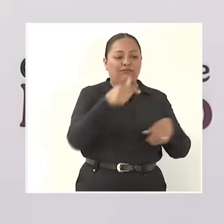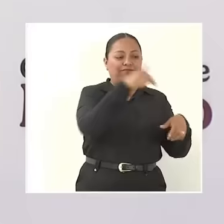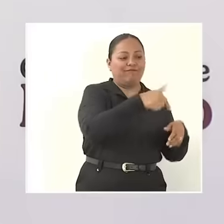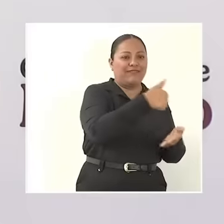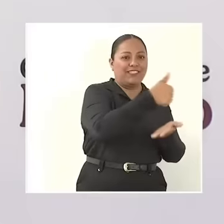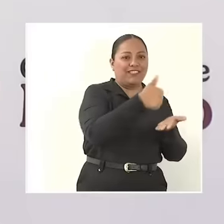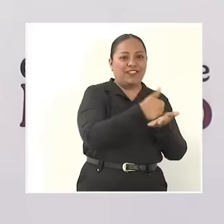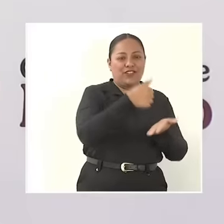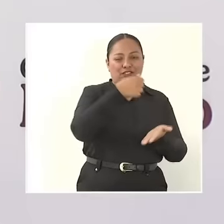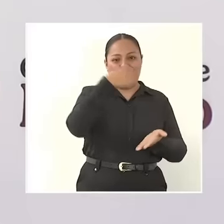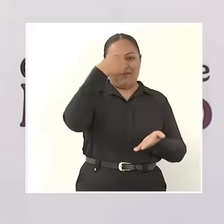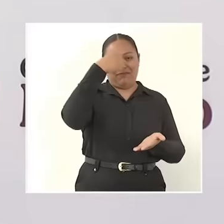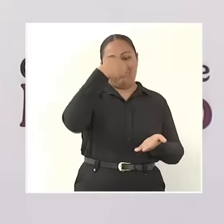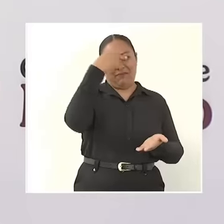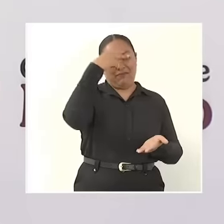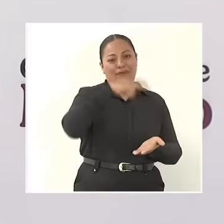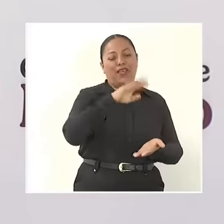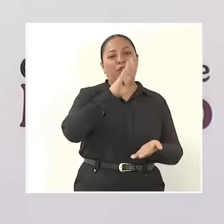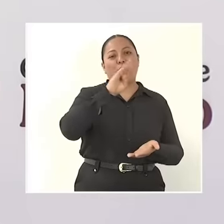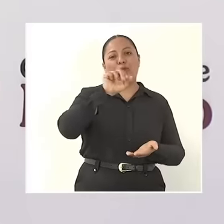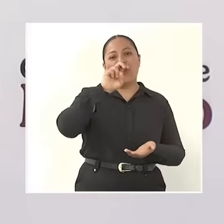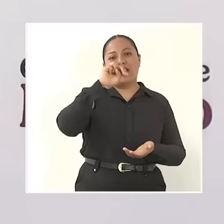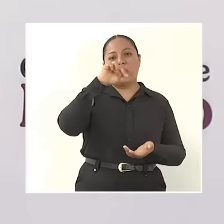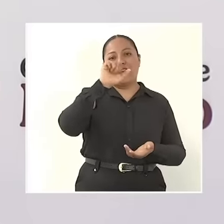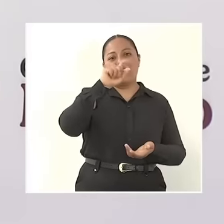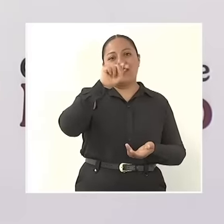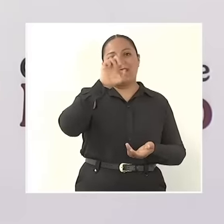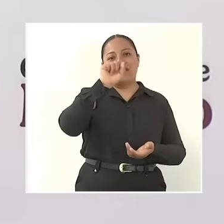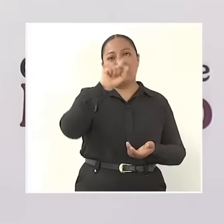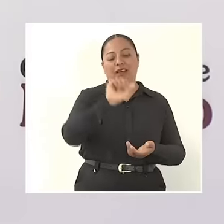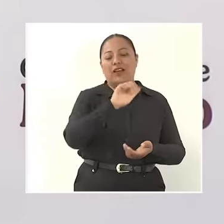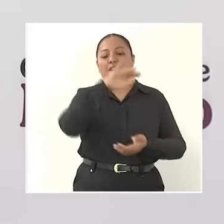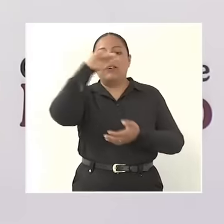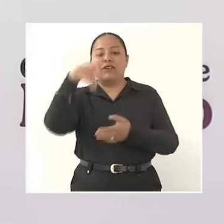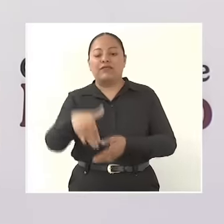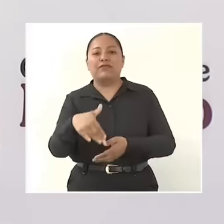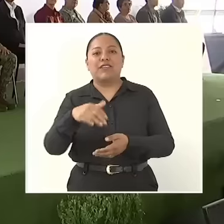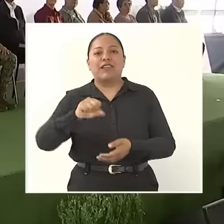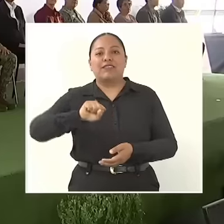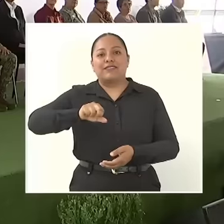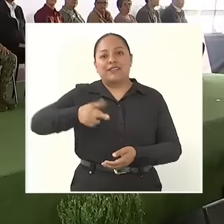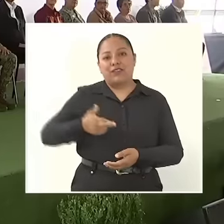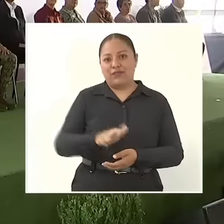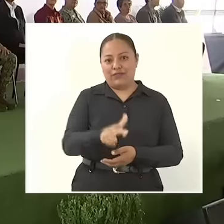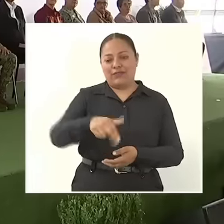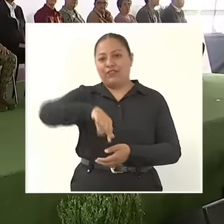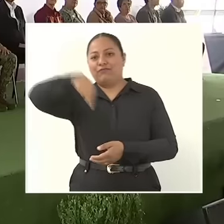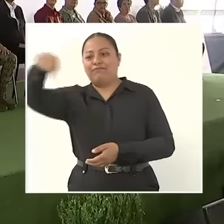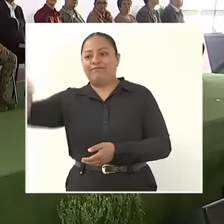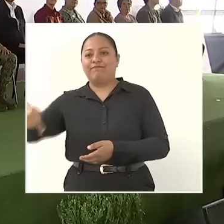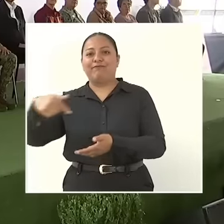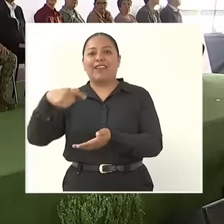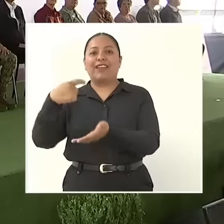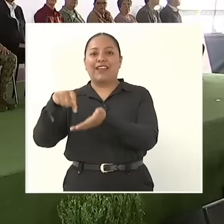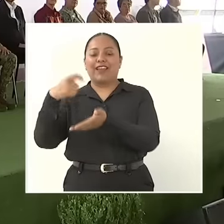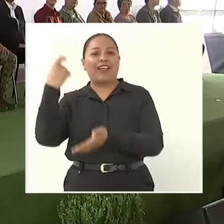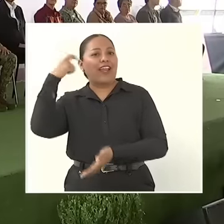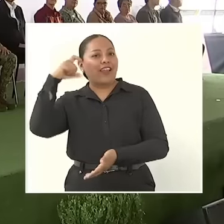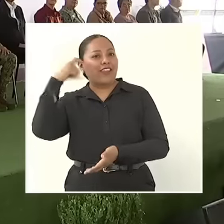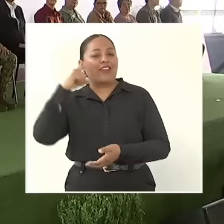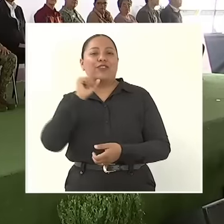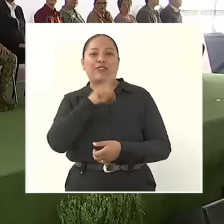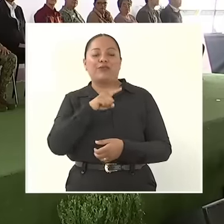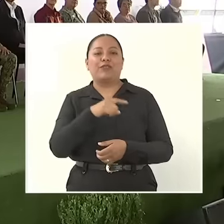de Querétaro. Y se evaluará la construcción de paraderos en otras poblaciones que estén sobre la ruta. Sumaremos obras como